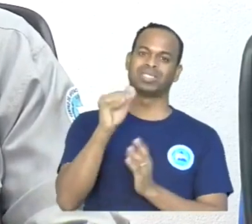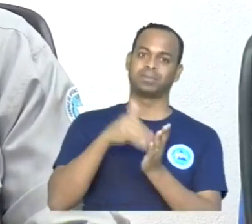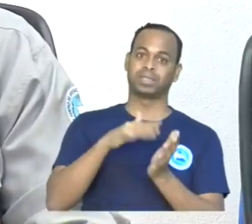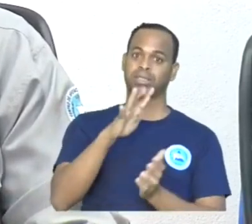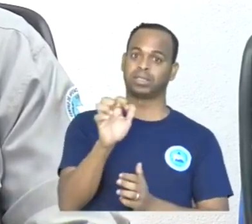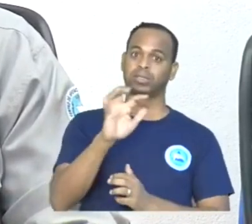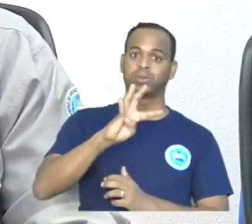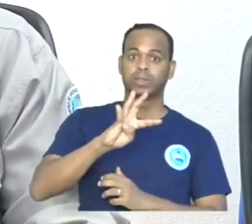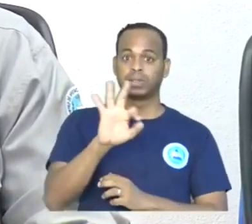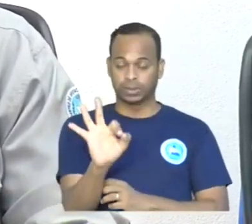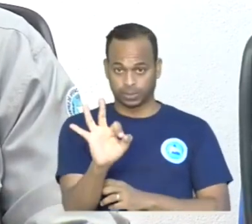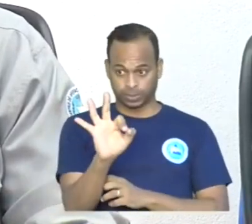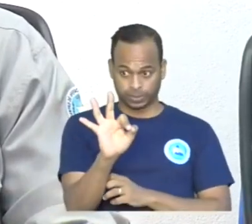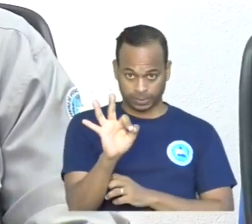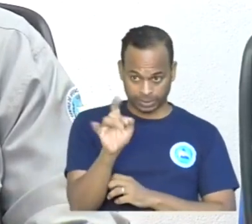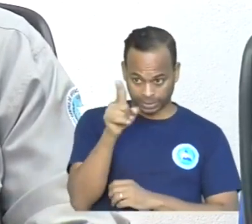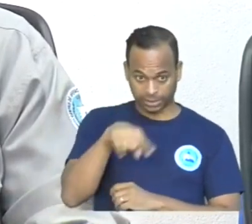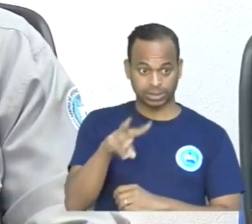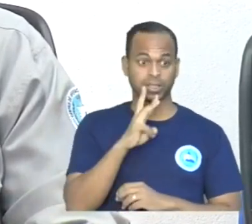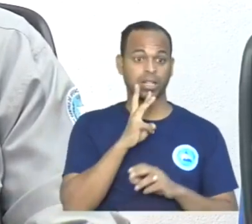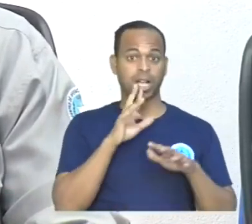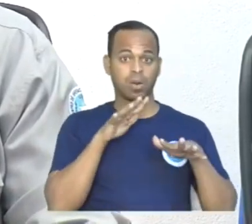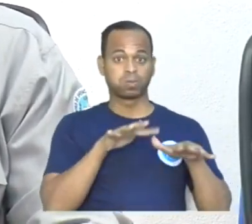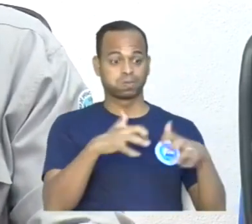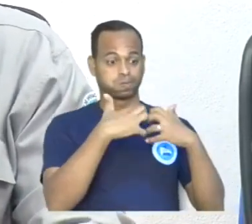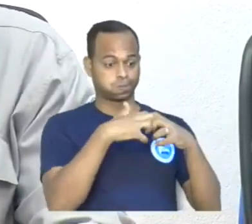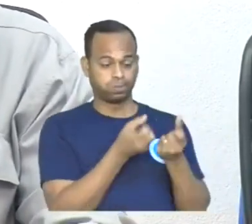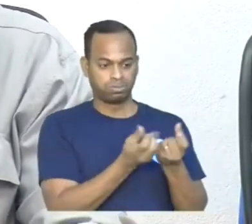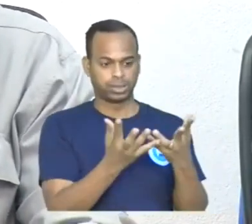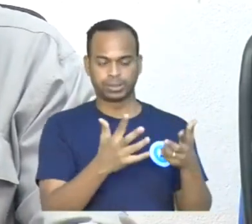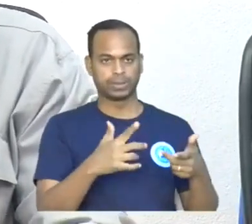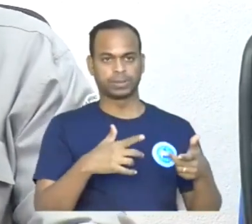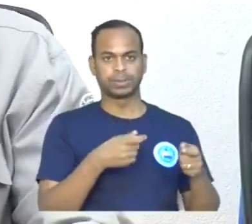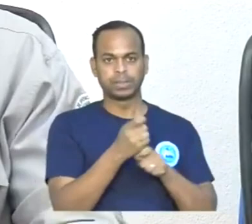406.549. Usuarios afectados por acueducto,